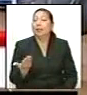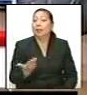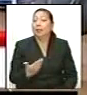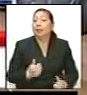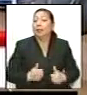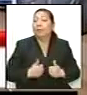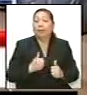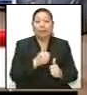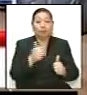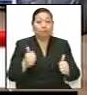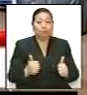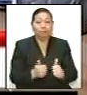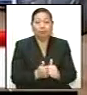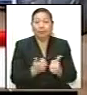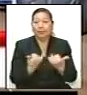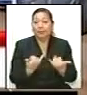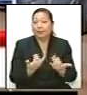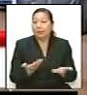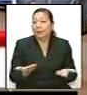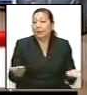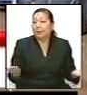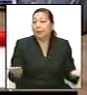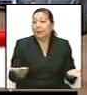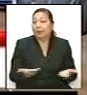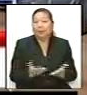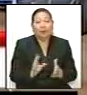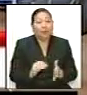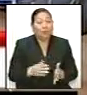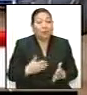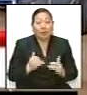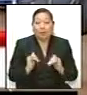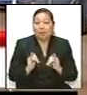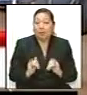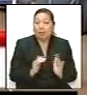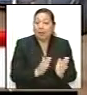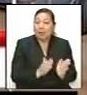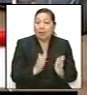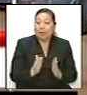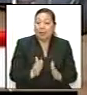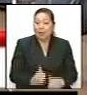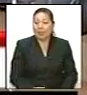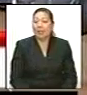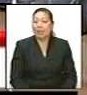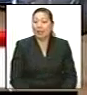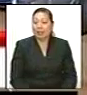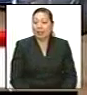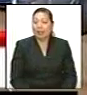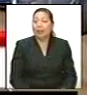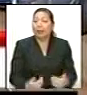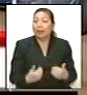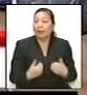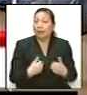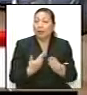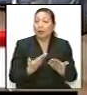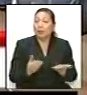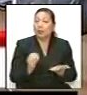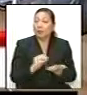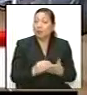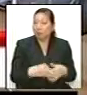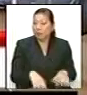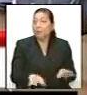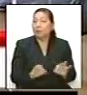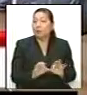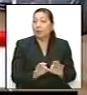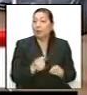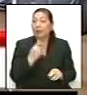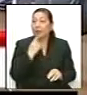viviendo de espaldas a esa realidad, simplemente no podemos dejarla de lado, señor presidente. Tenemos que priorizar, como bien lo